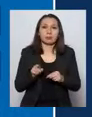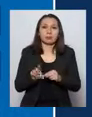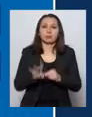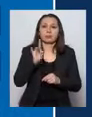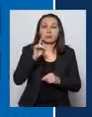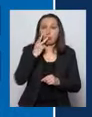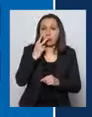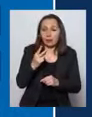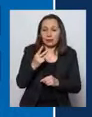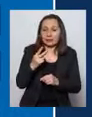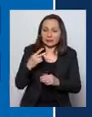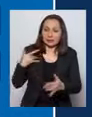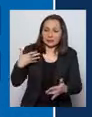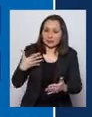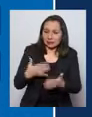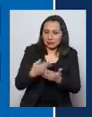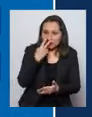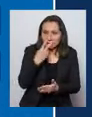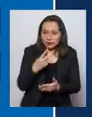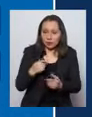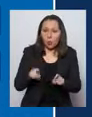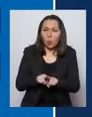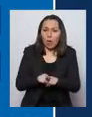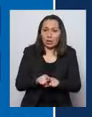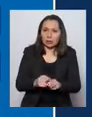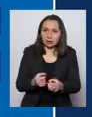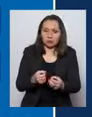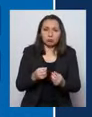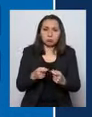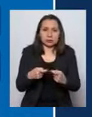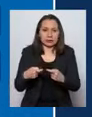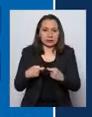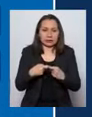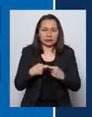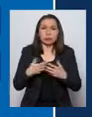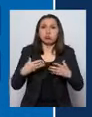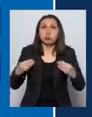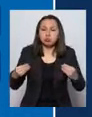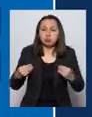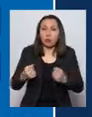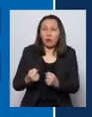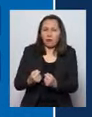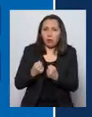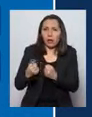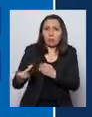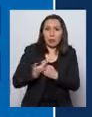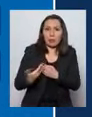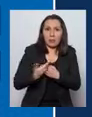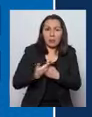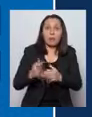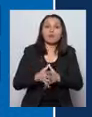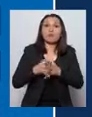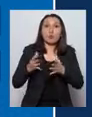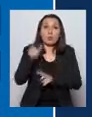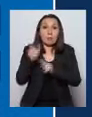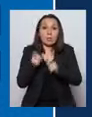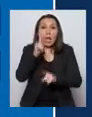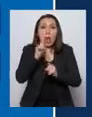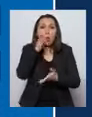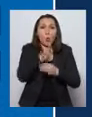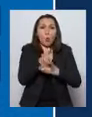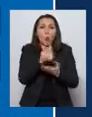estamos viviendo una tensión una demanda muy fuerte sobre algunos